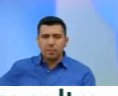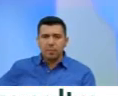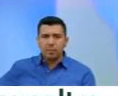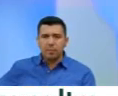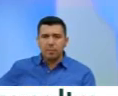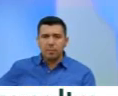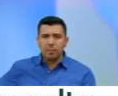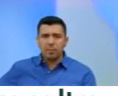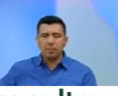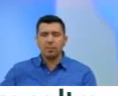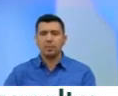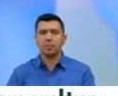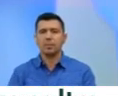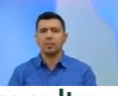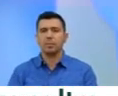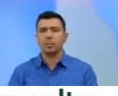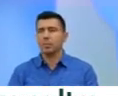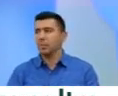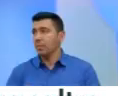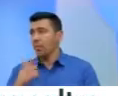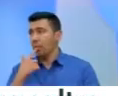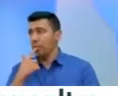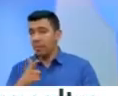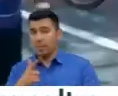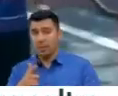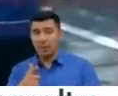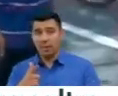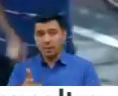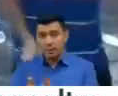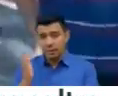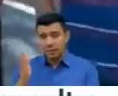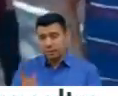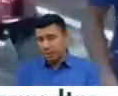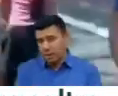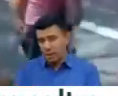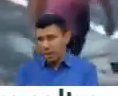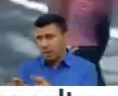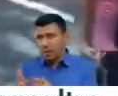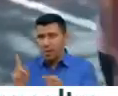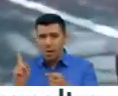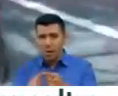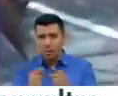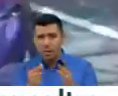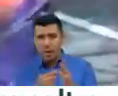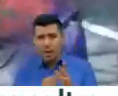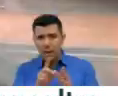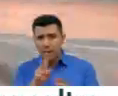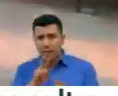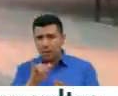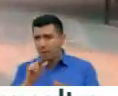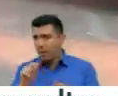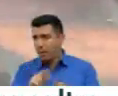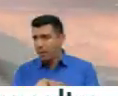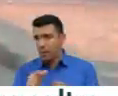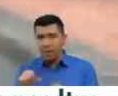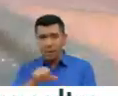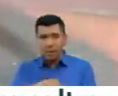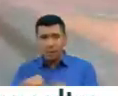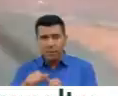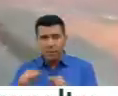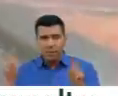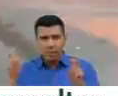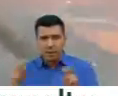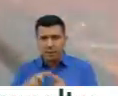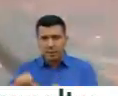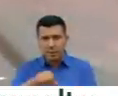El recorrido va a ser por toda la Avenida del Río, hasta el Anillo Vial, hasta el nuevo parque temático animal, donde